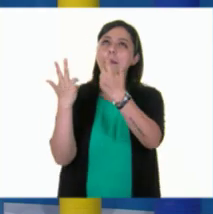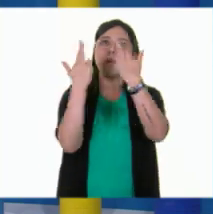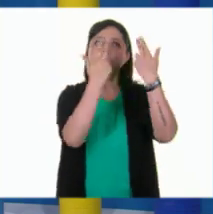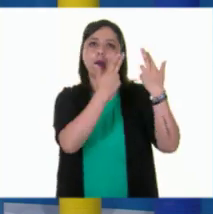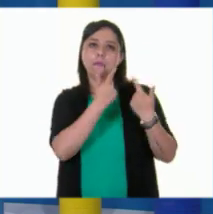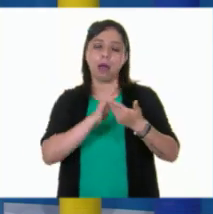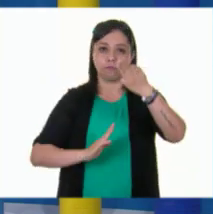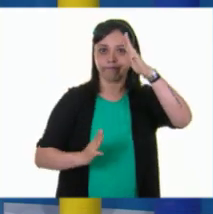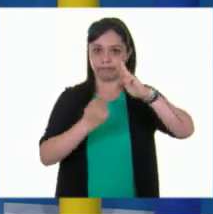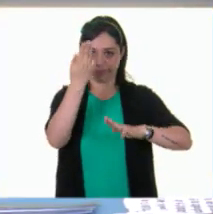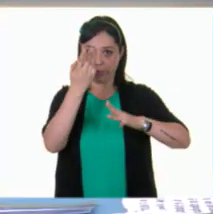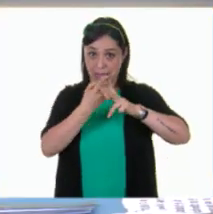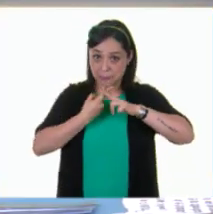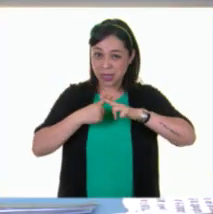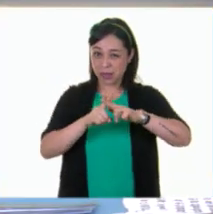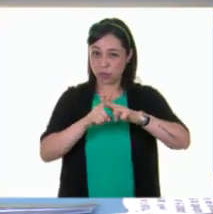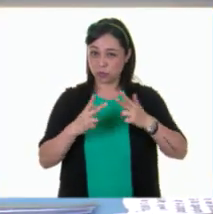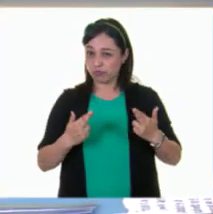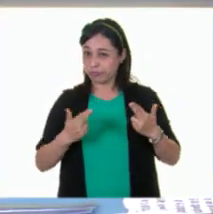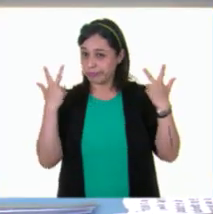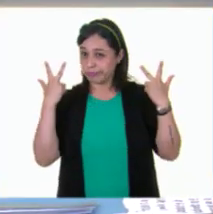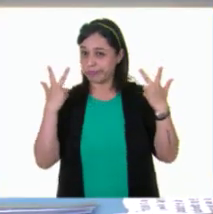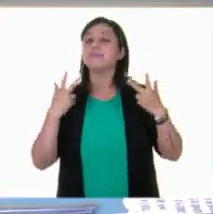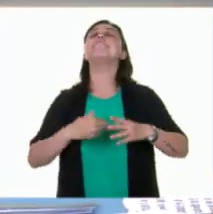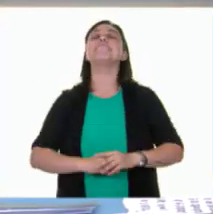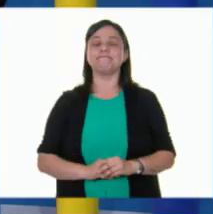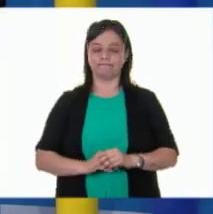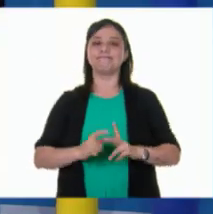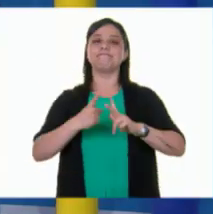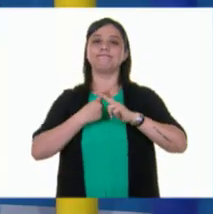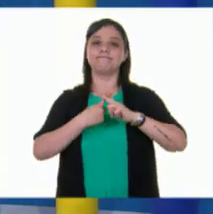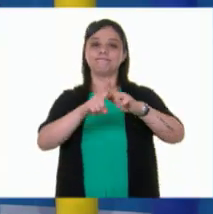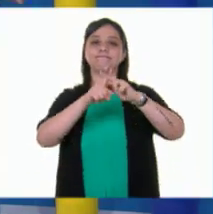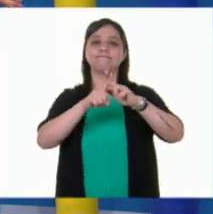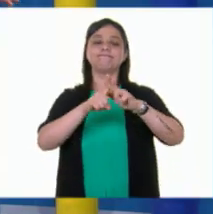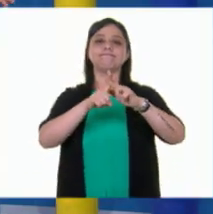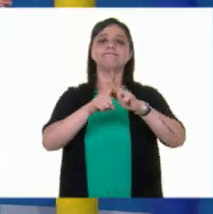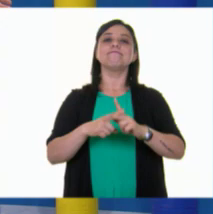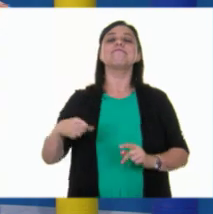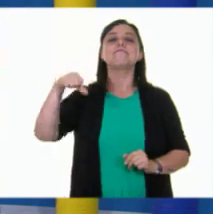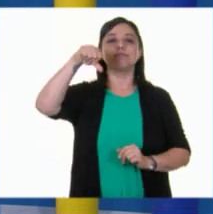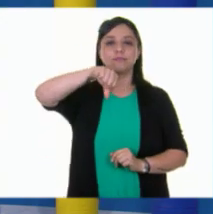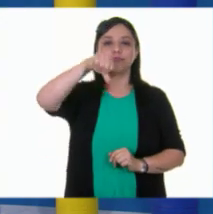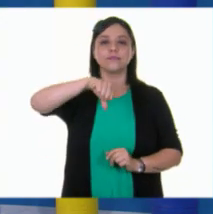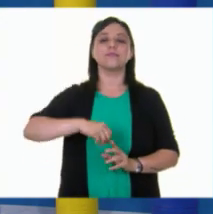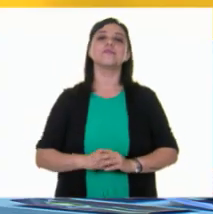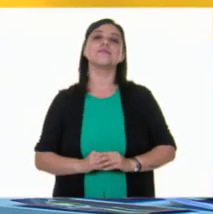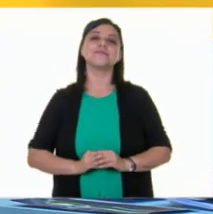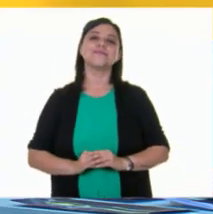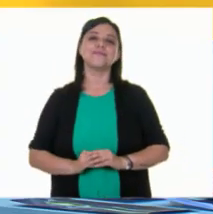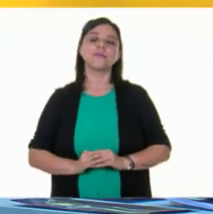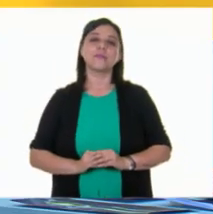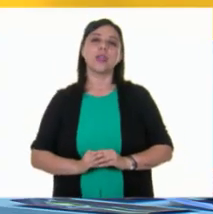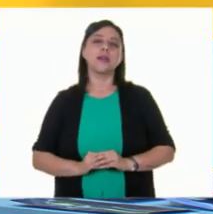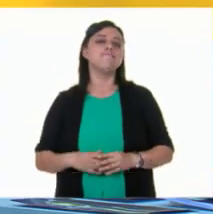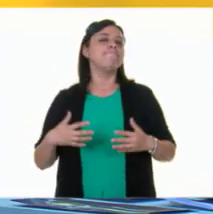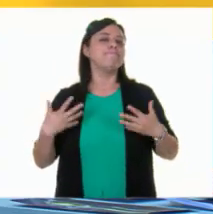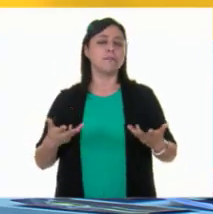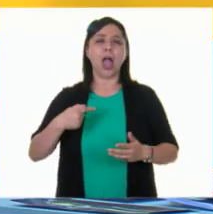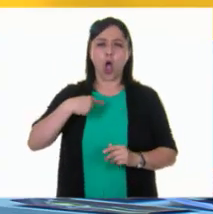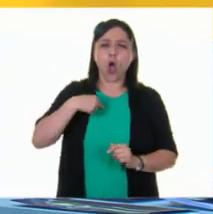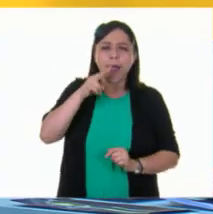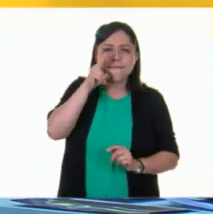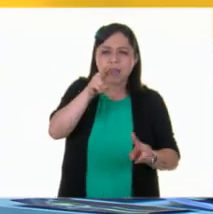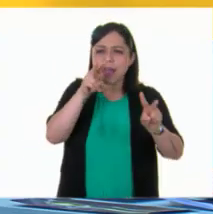comenzamos? Sí. Perfecto, pues empecemos de una vez. Maestra, yo he visto que